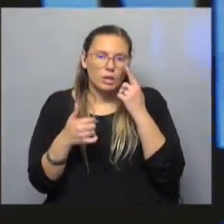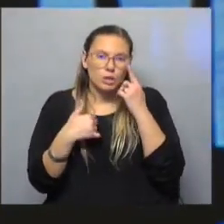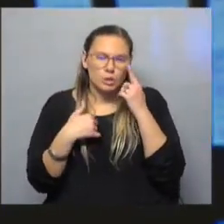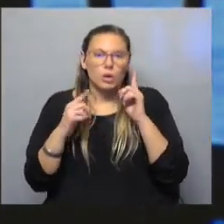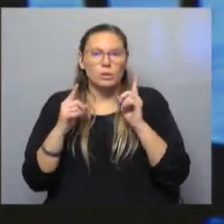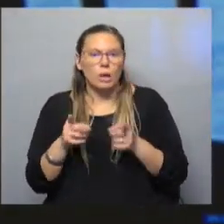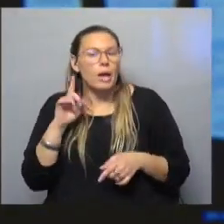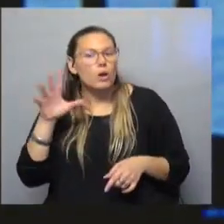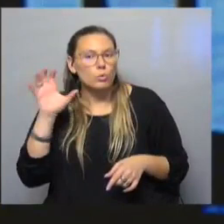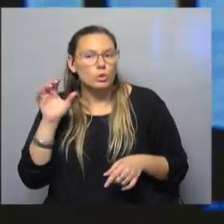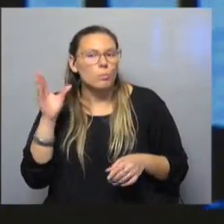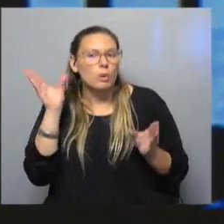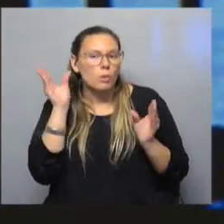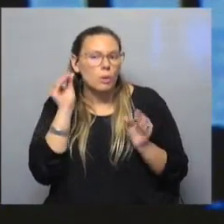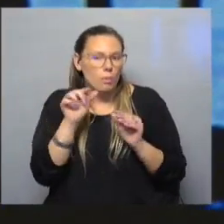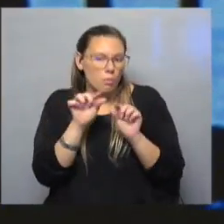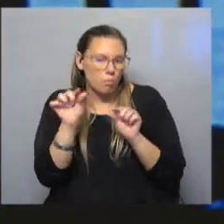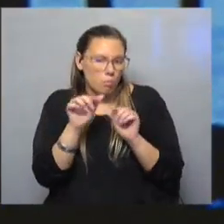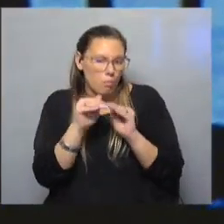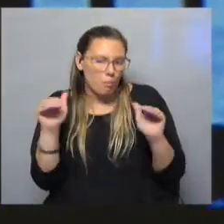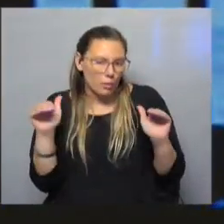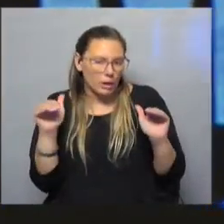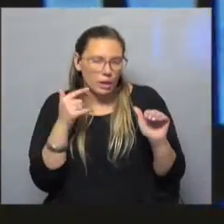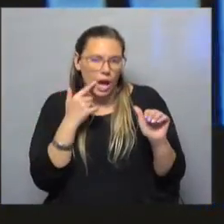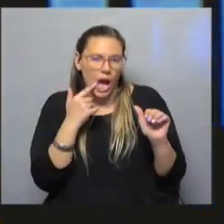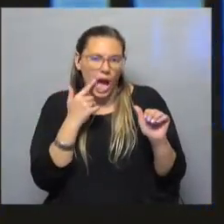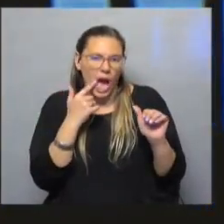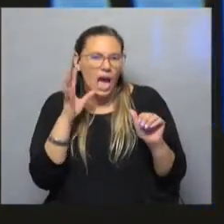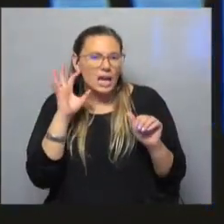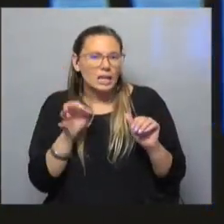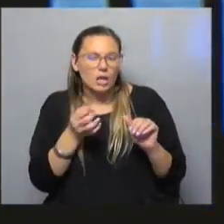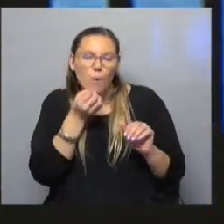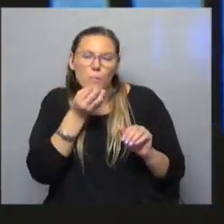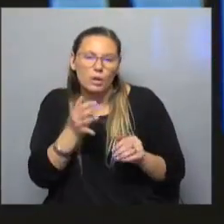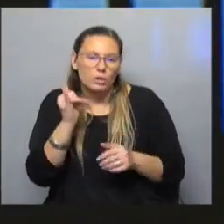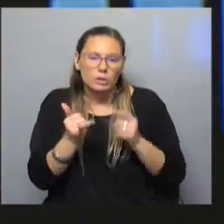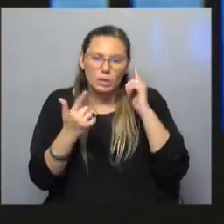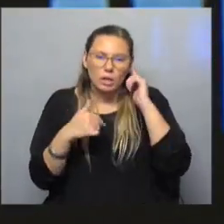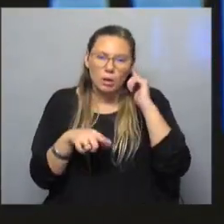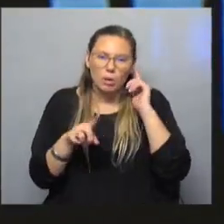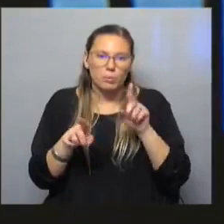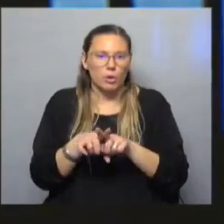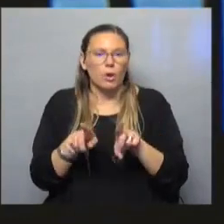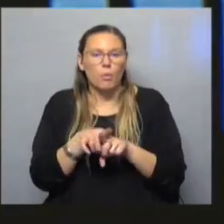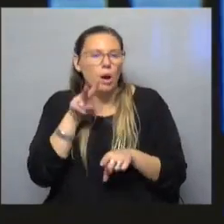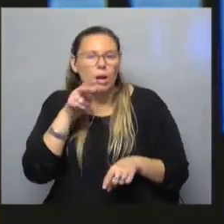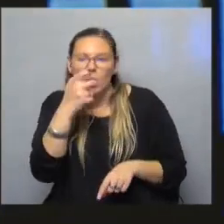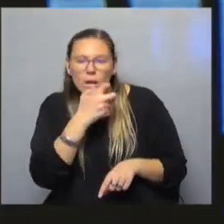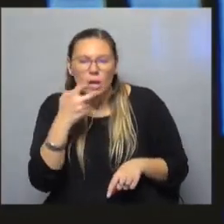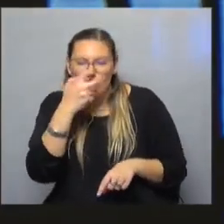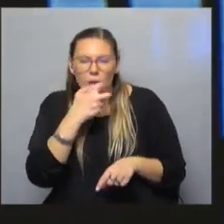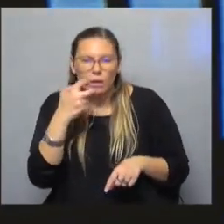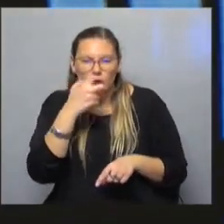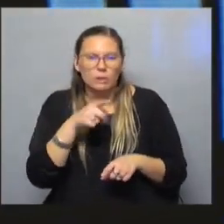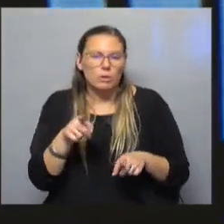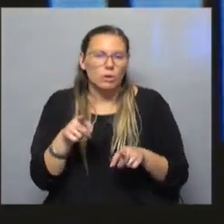también escucho, o sea, mi pérdida es moderada, entonces creo que me manejo un poco mejor, pero también sí, obvio que me apoyo en la lectura labial y la suplencia mental,